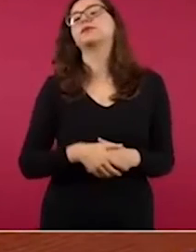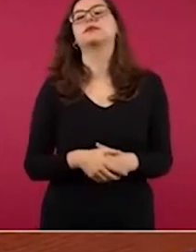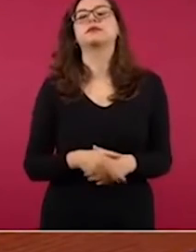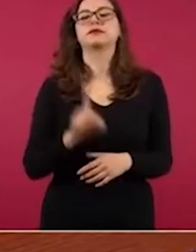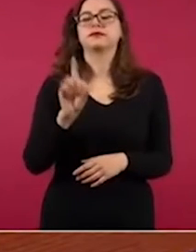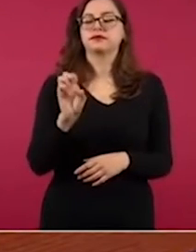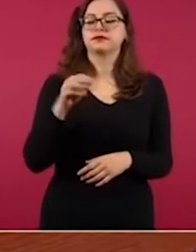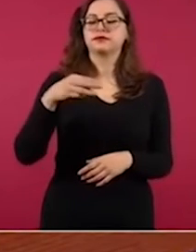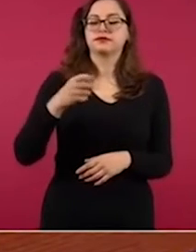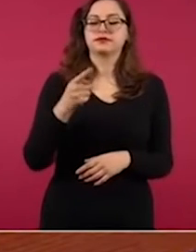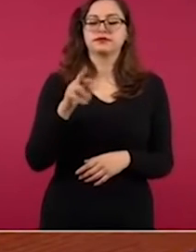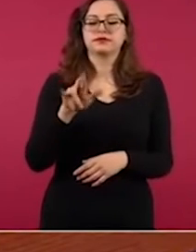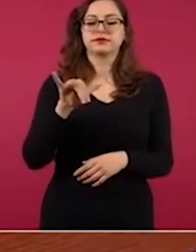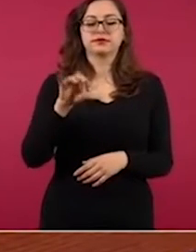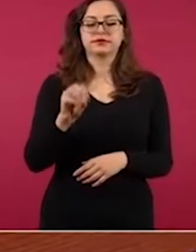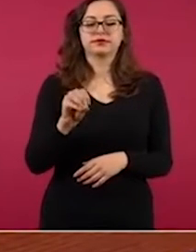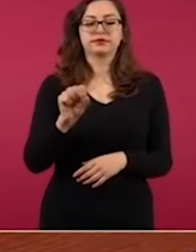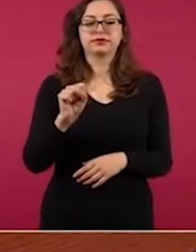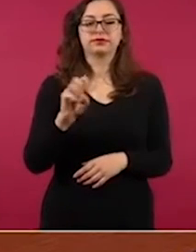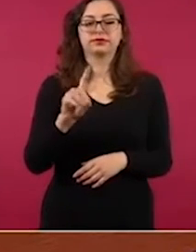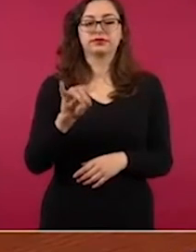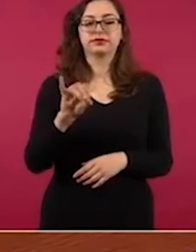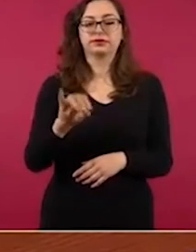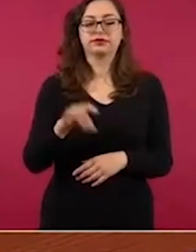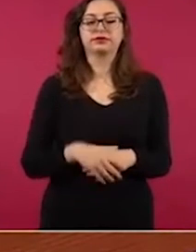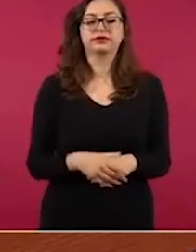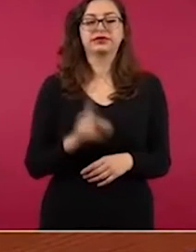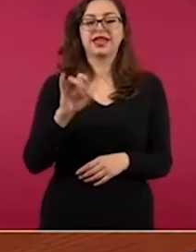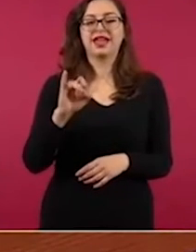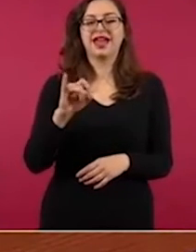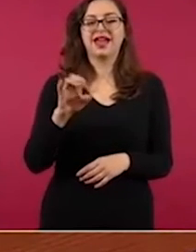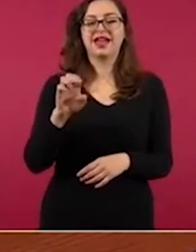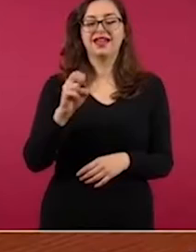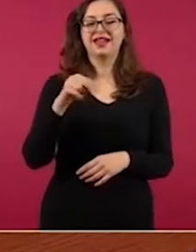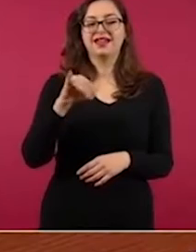Demetrio Sodi de La Tijera, Lenis Dreser,